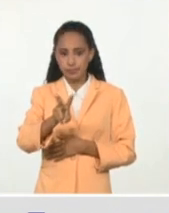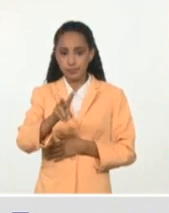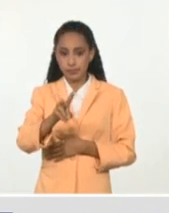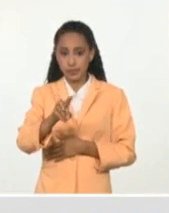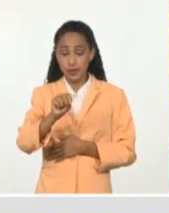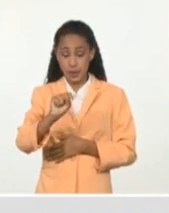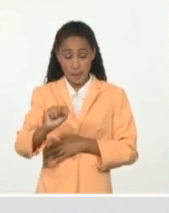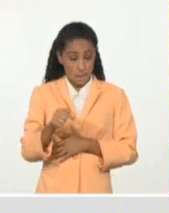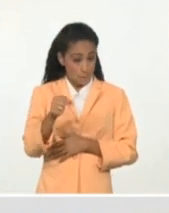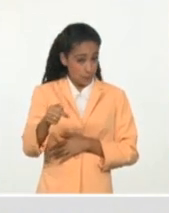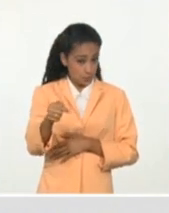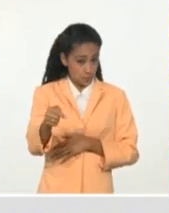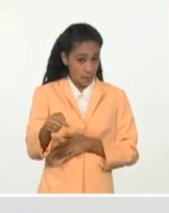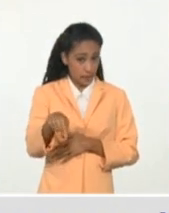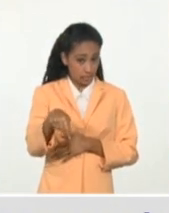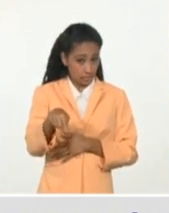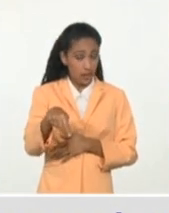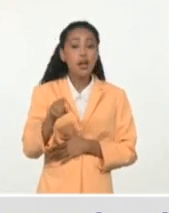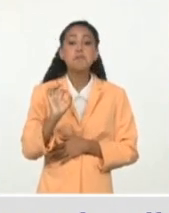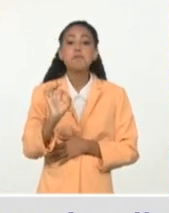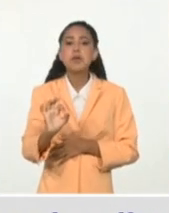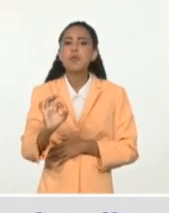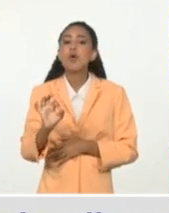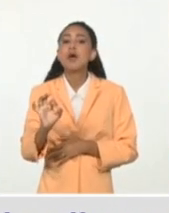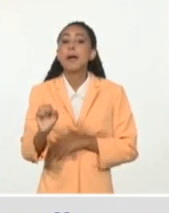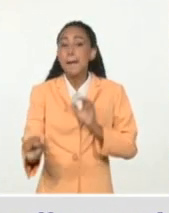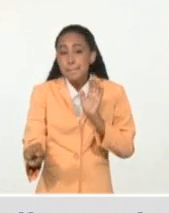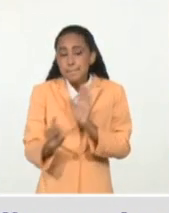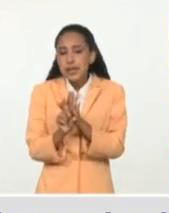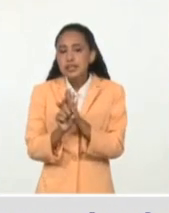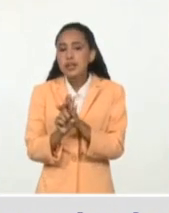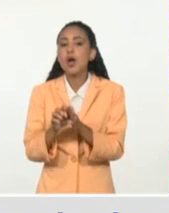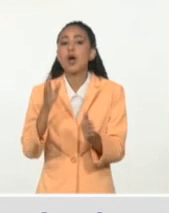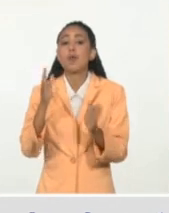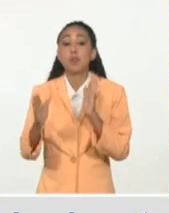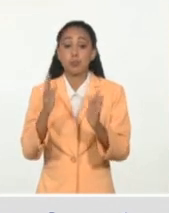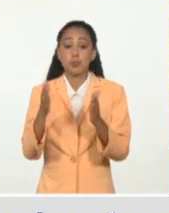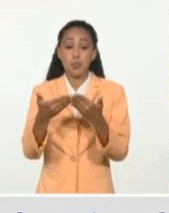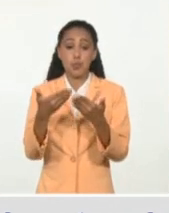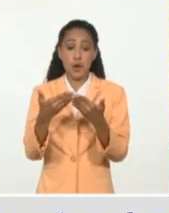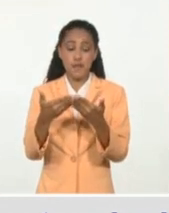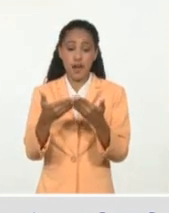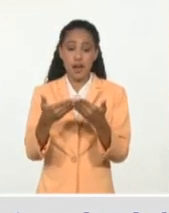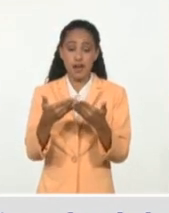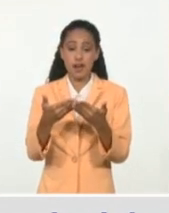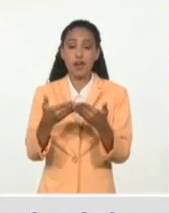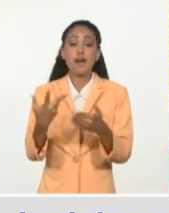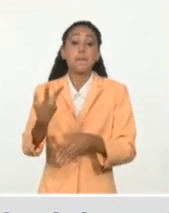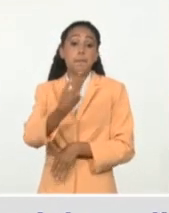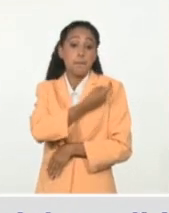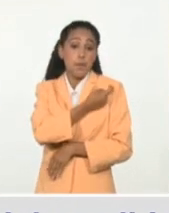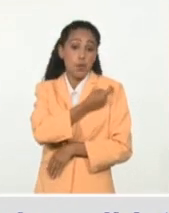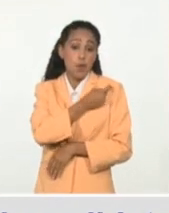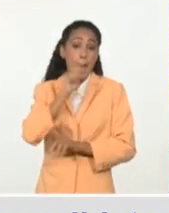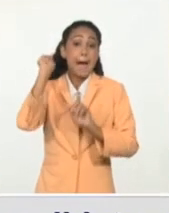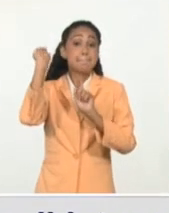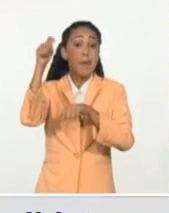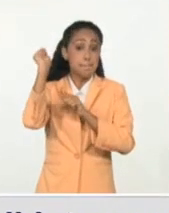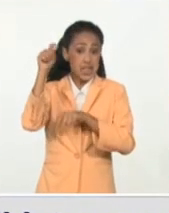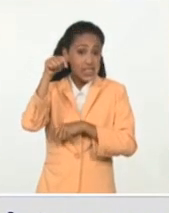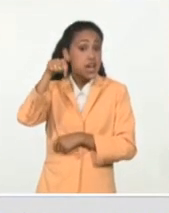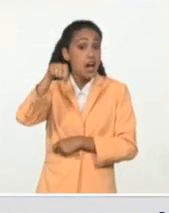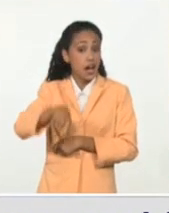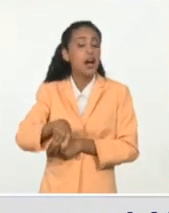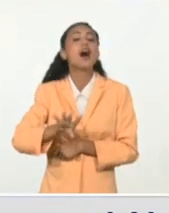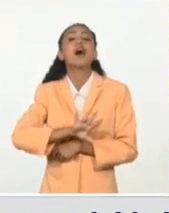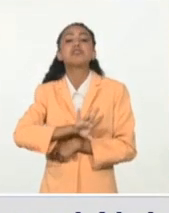Próximamente, lo que debe ocurrir es que comiencen los ensayos clínicos de la vacuna Mambisa y probablemente